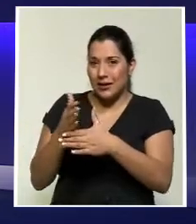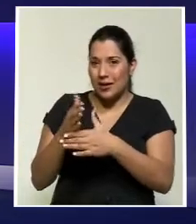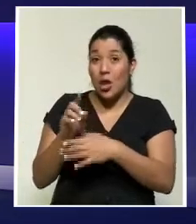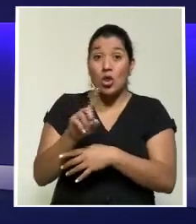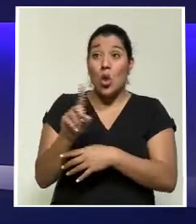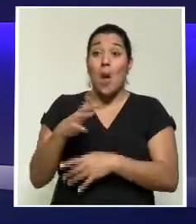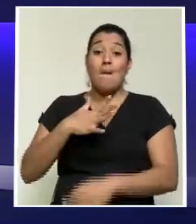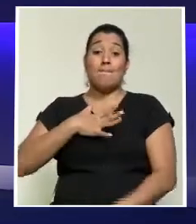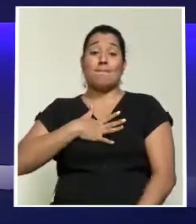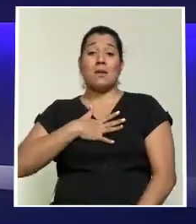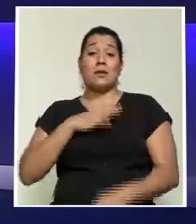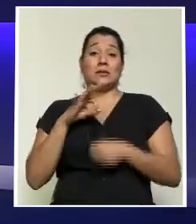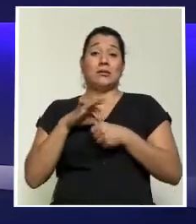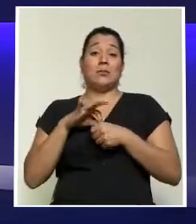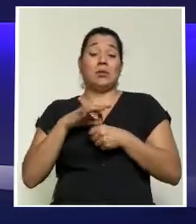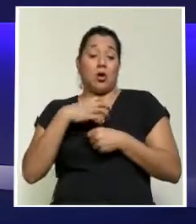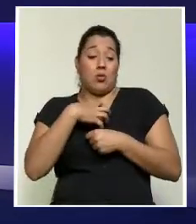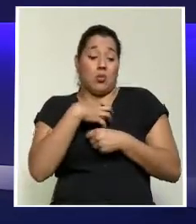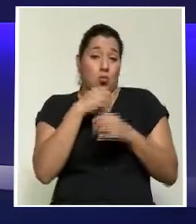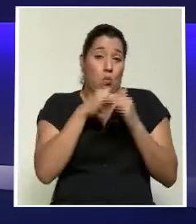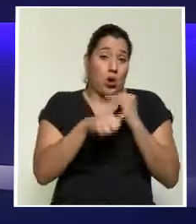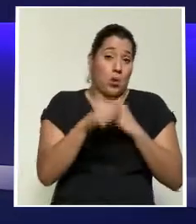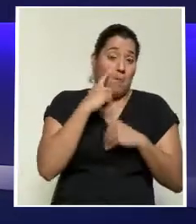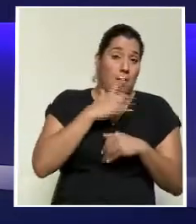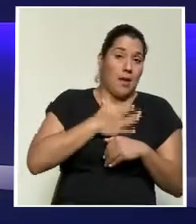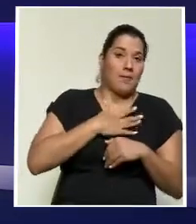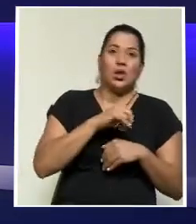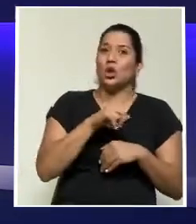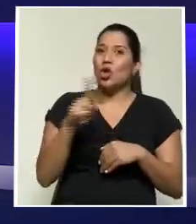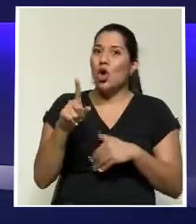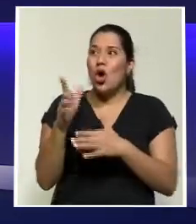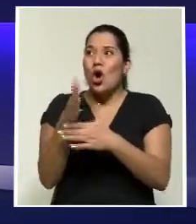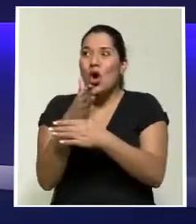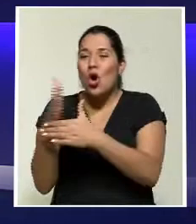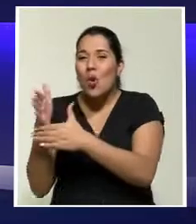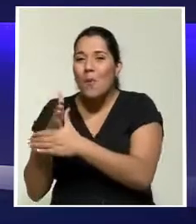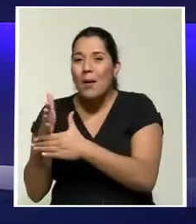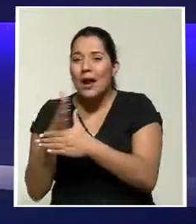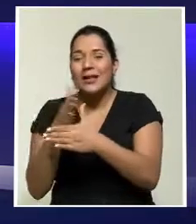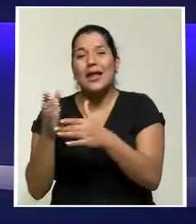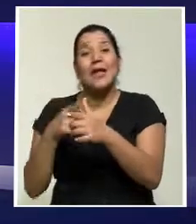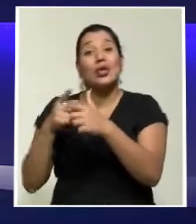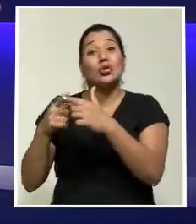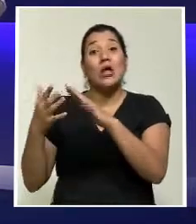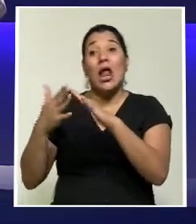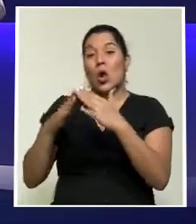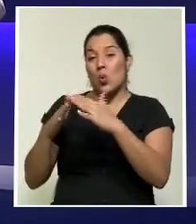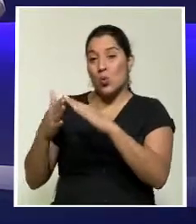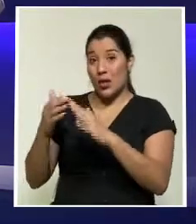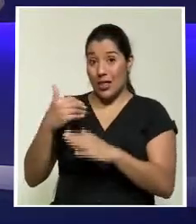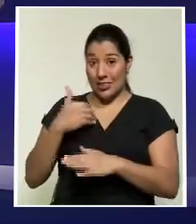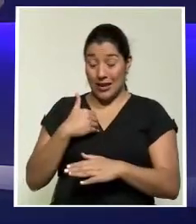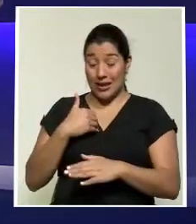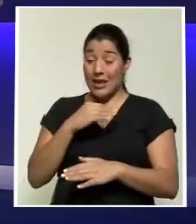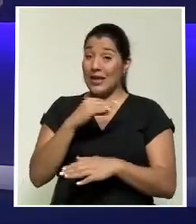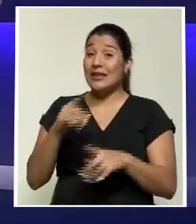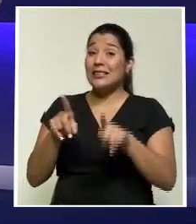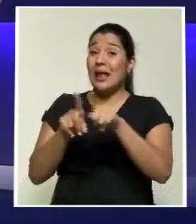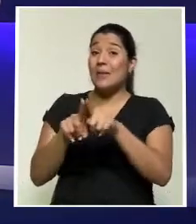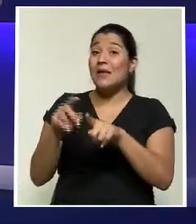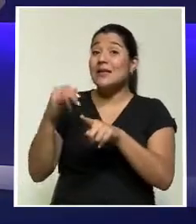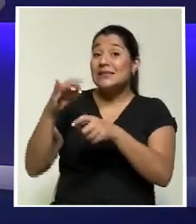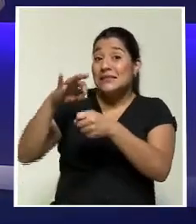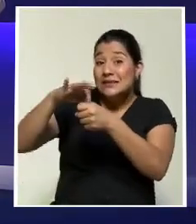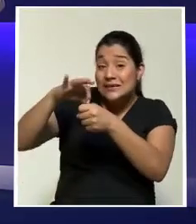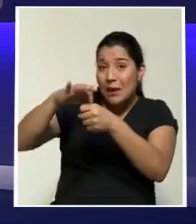semilla, entonces la guardo solo para mí, sino más bien la comparto y así la comunidad tiene, y además si en mi caso la semilla se